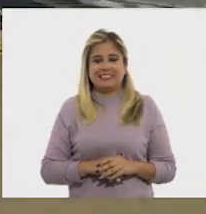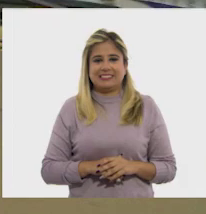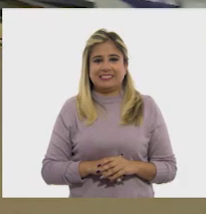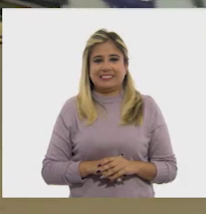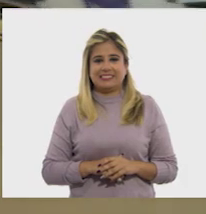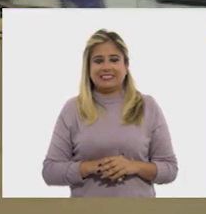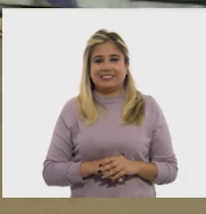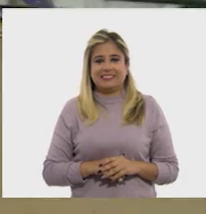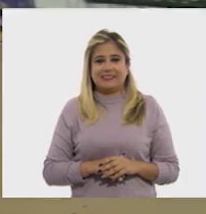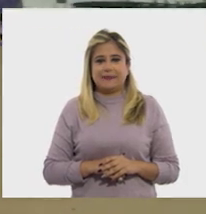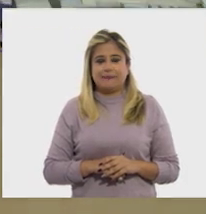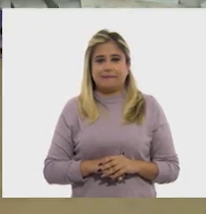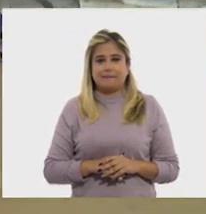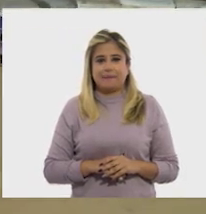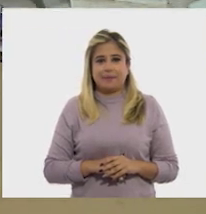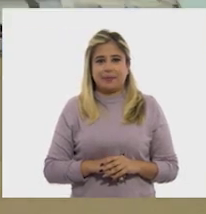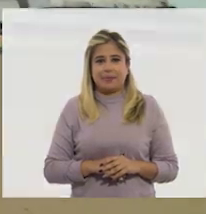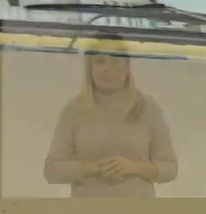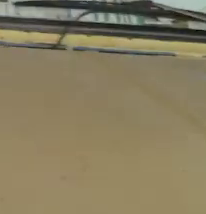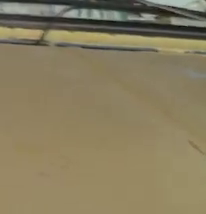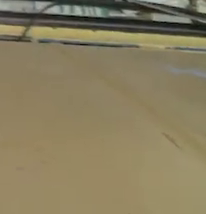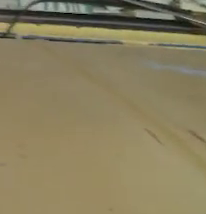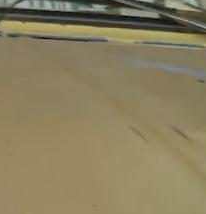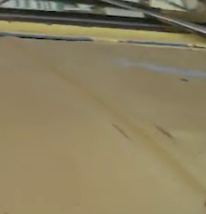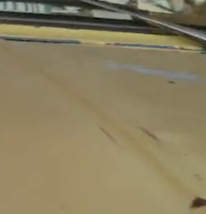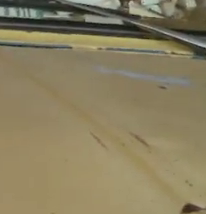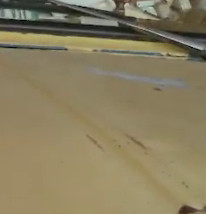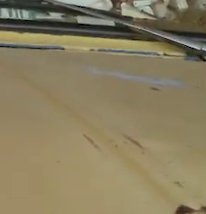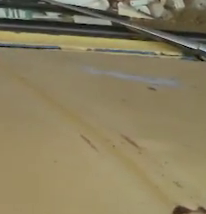Pásale. Ándele, Don Toño.